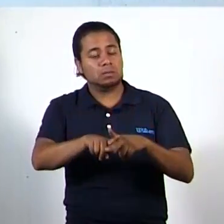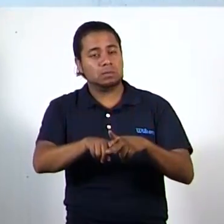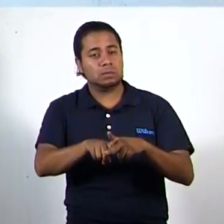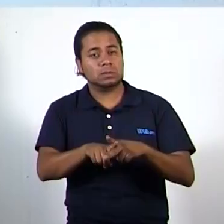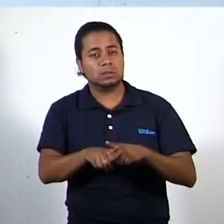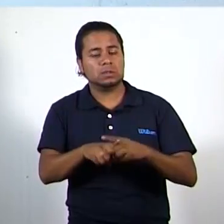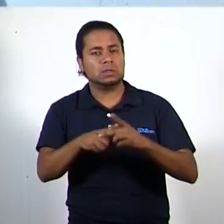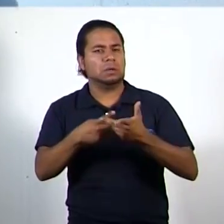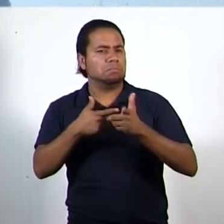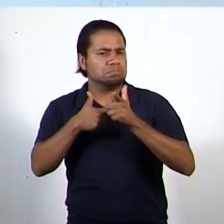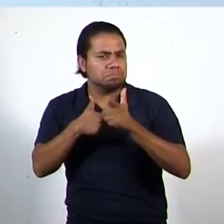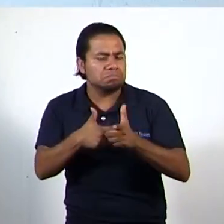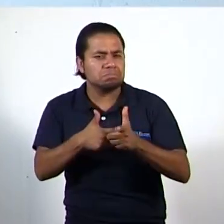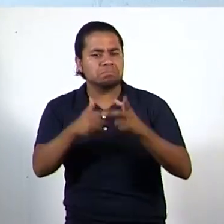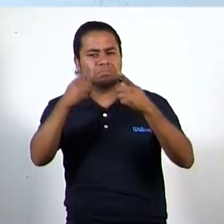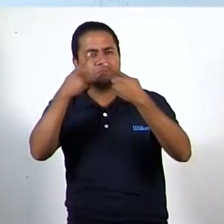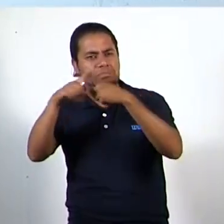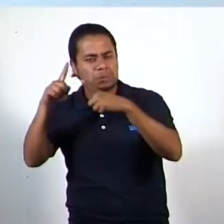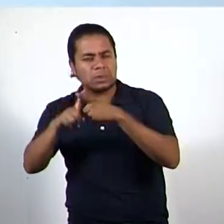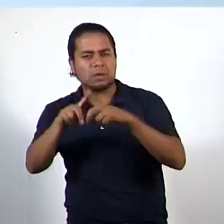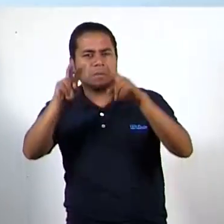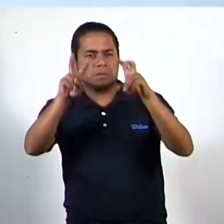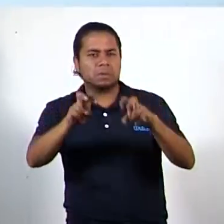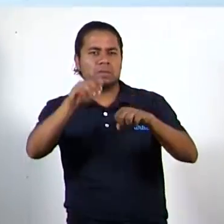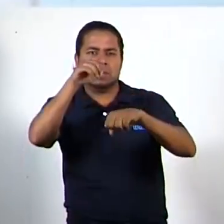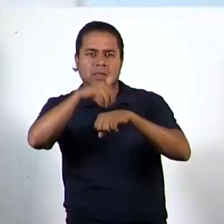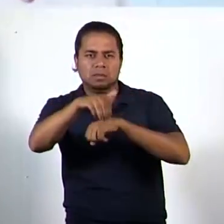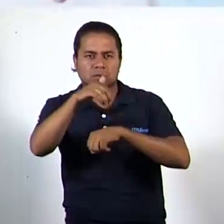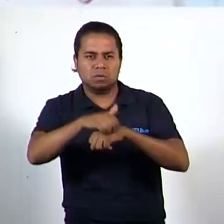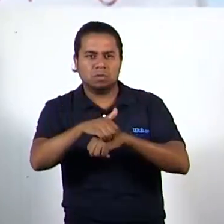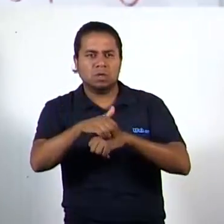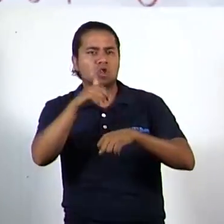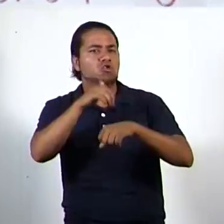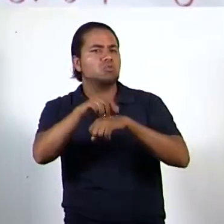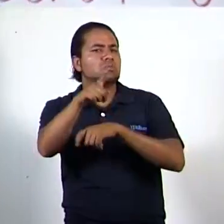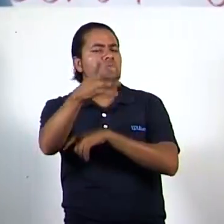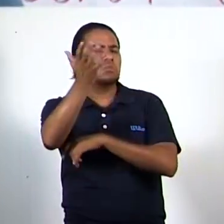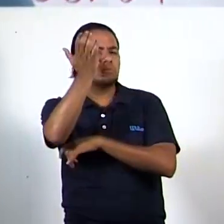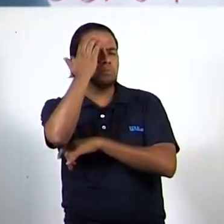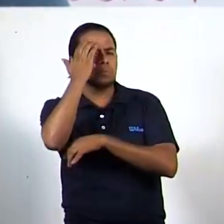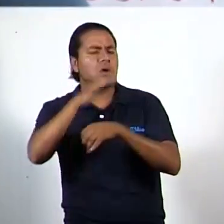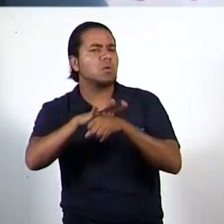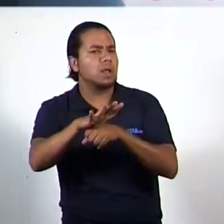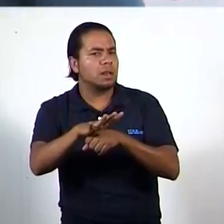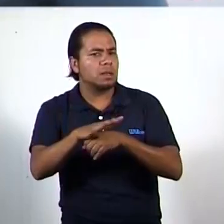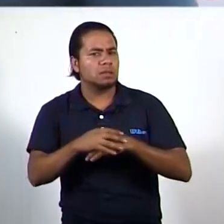a seguir viendo acerca de los números. ¿Qué números conoces?